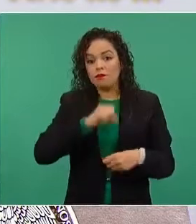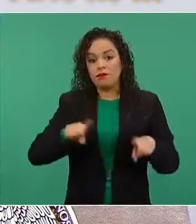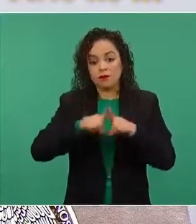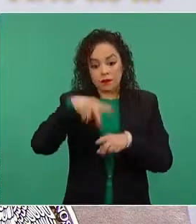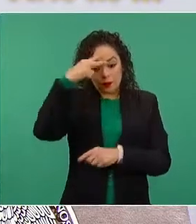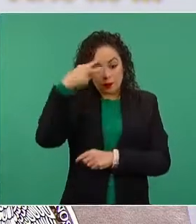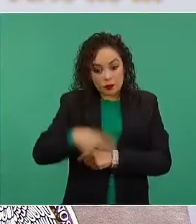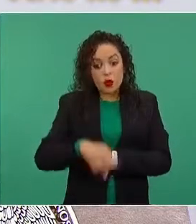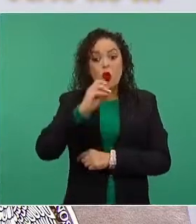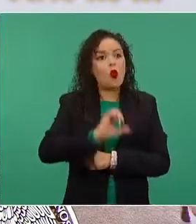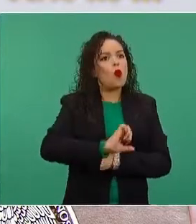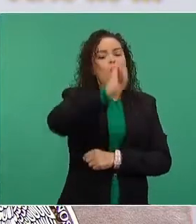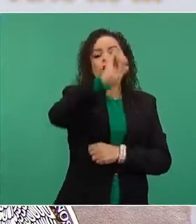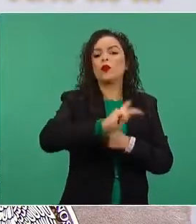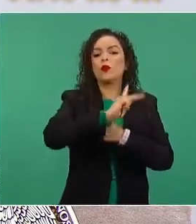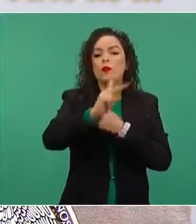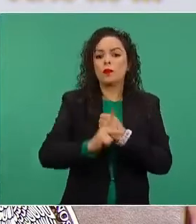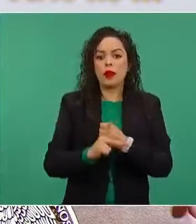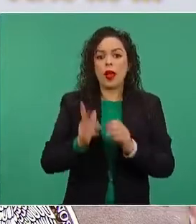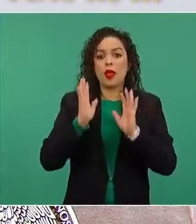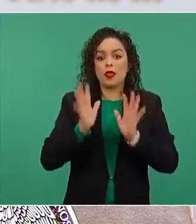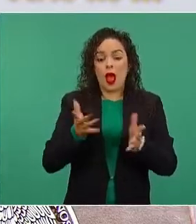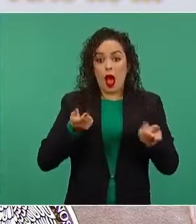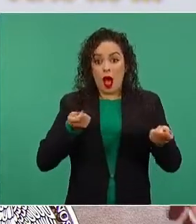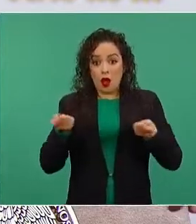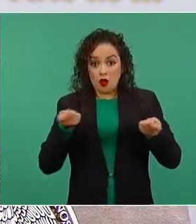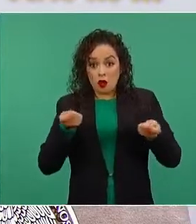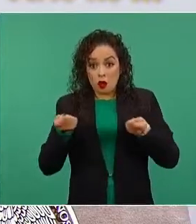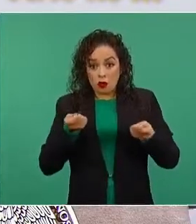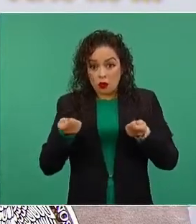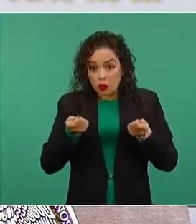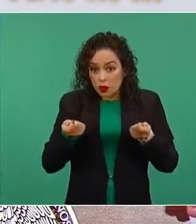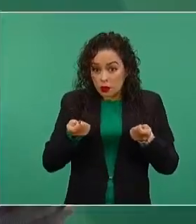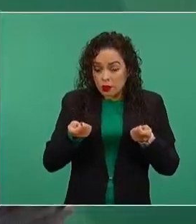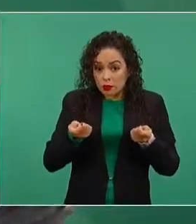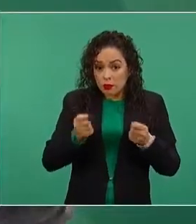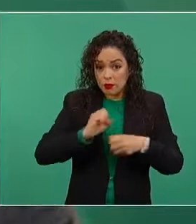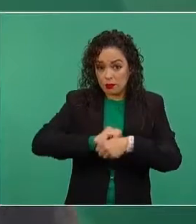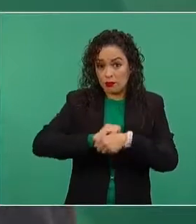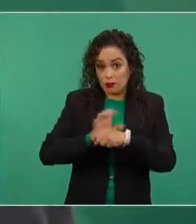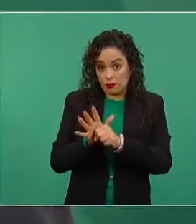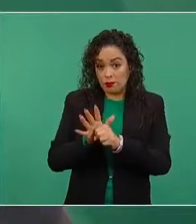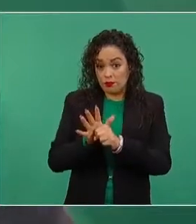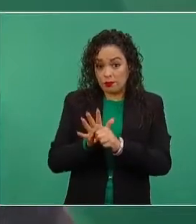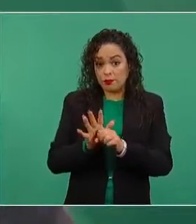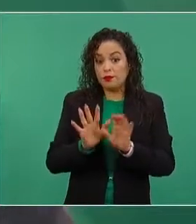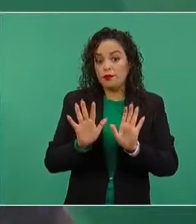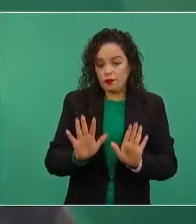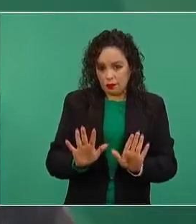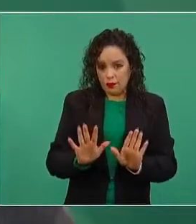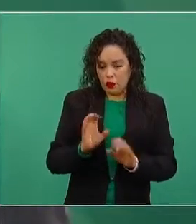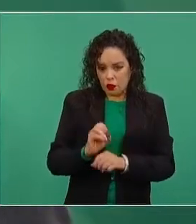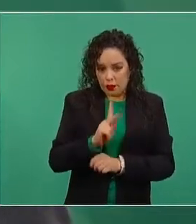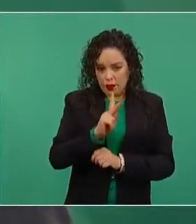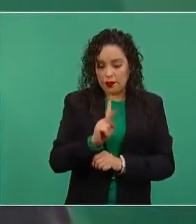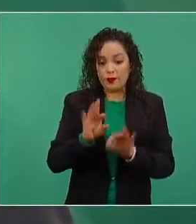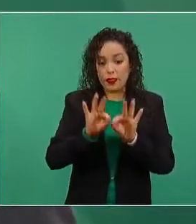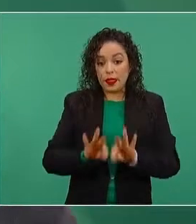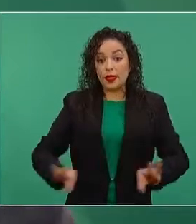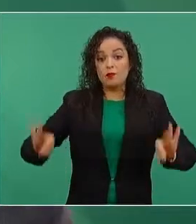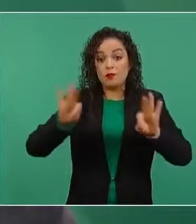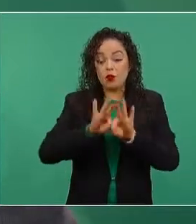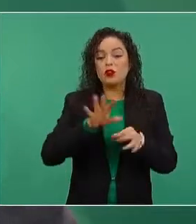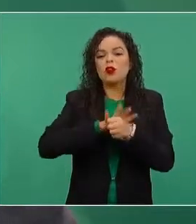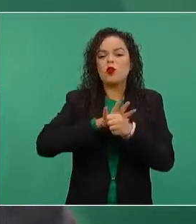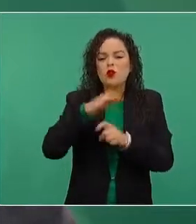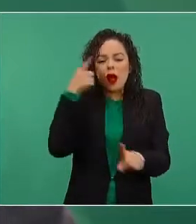cualquier otro país que ya haya tenido un control parcial. Por eso es tan importante terminar de controlar la epidemia en todo el mundo,